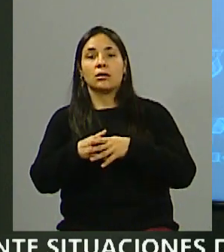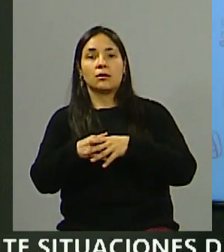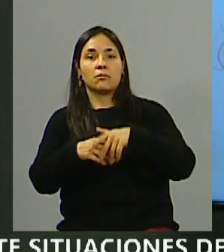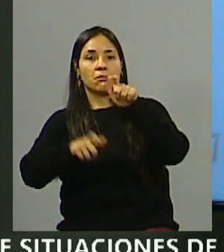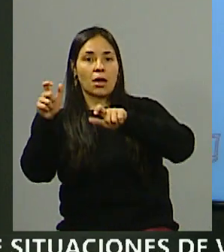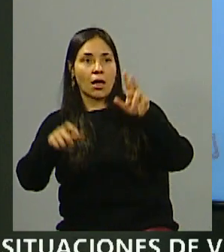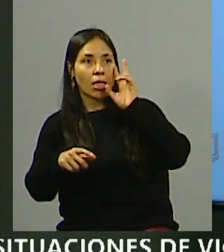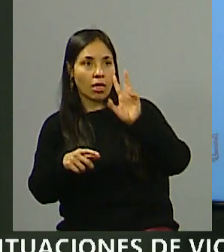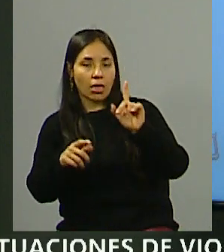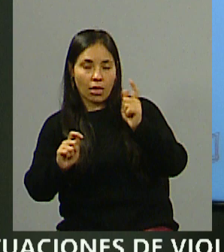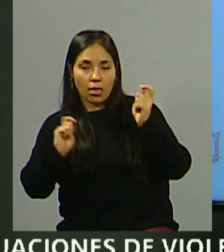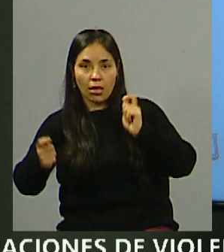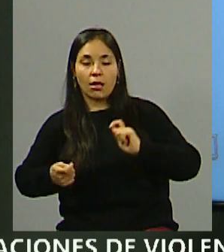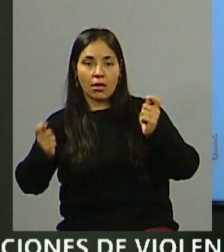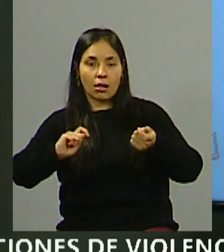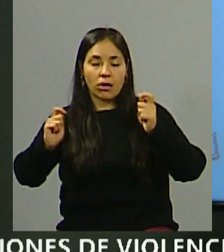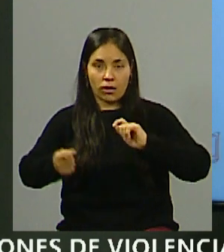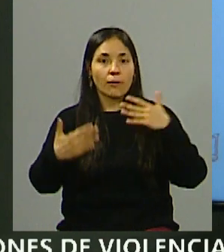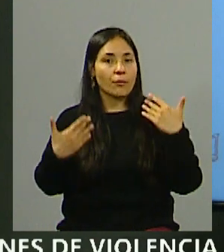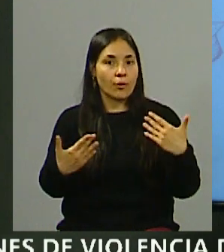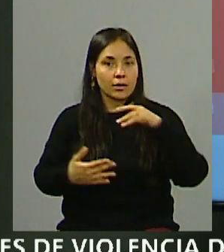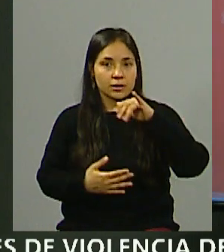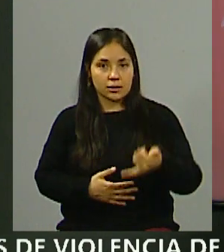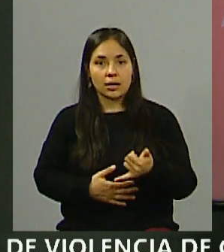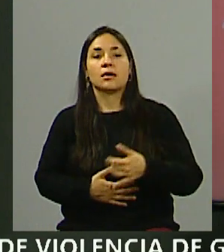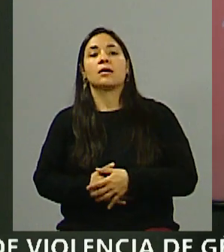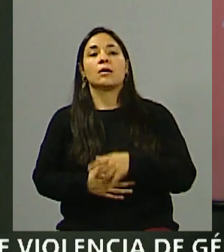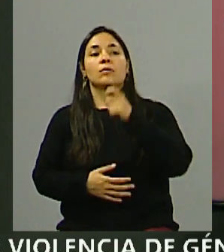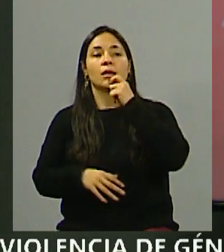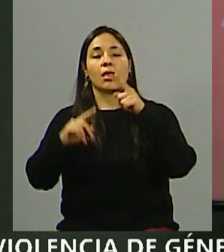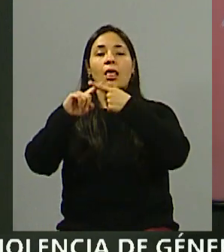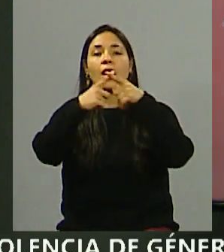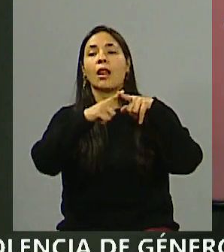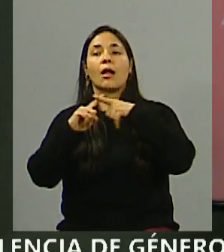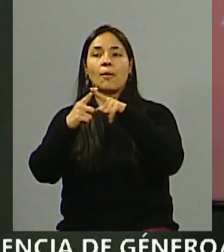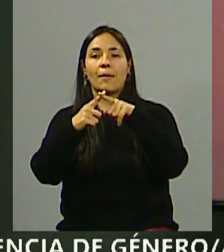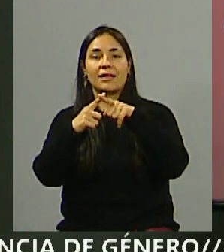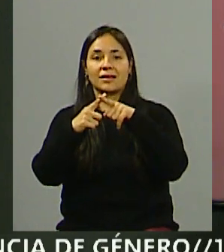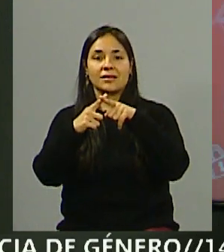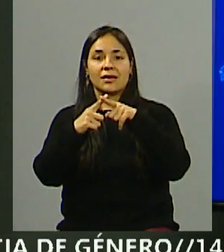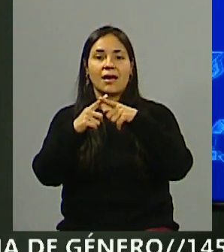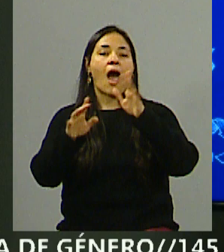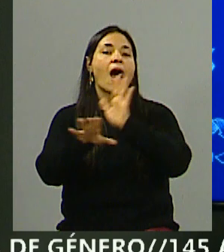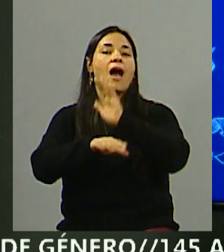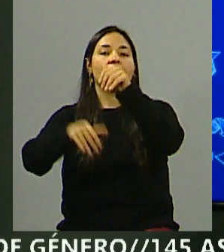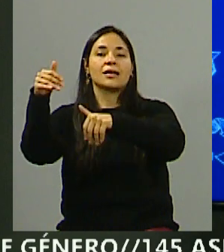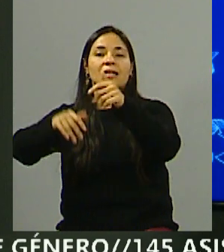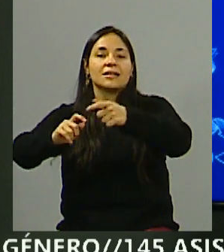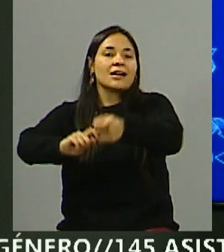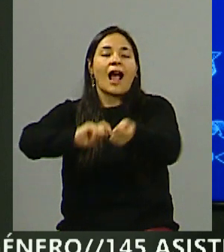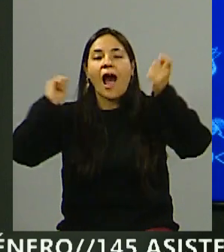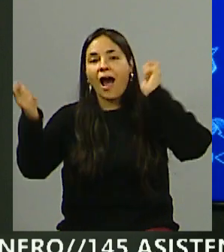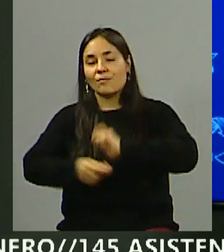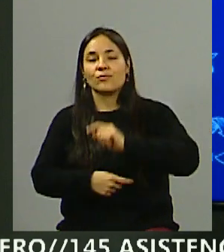esas tendencias. Claro. Hay bastante estudiado al respecto, los debates no necesariamente cambian el rumbo de una elección, pero lo cierto